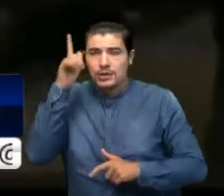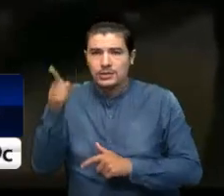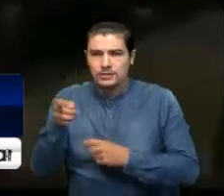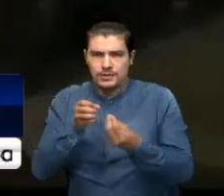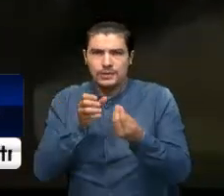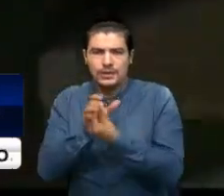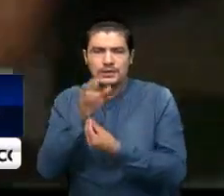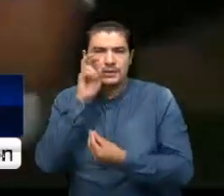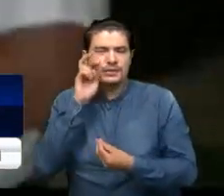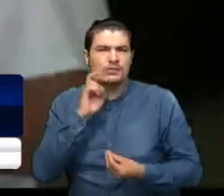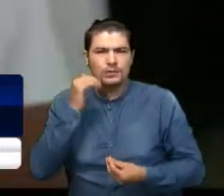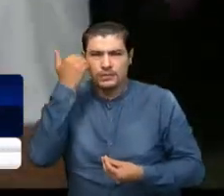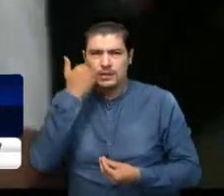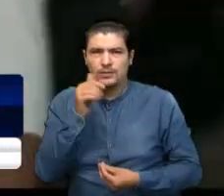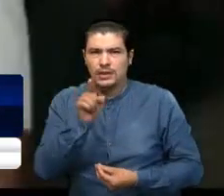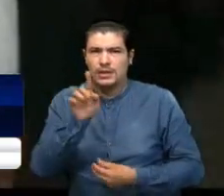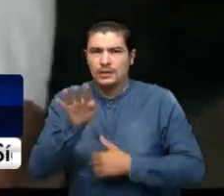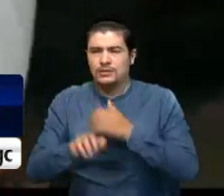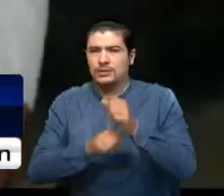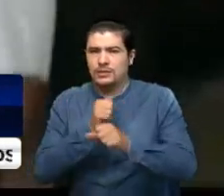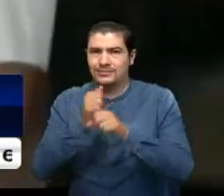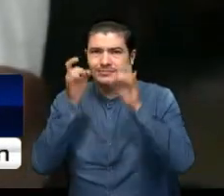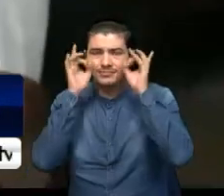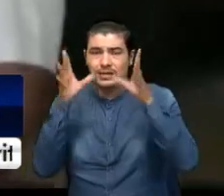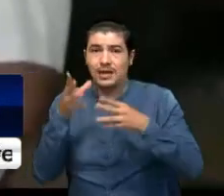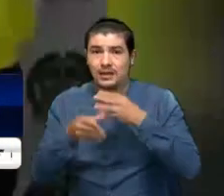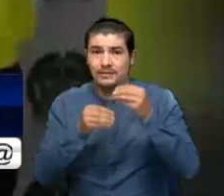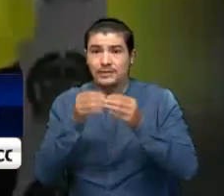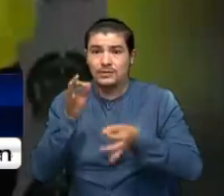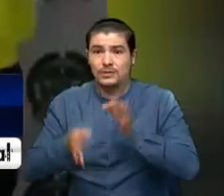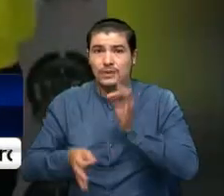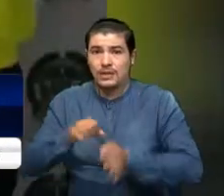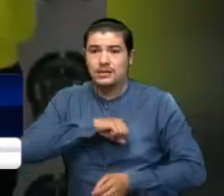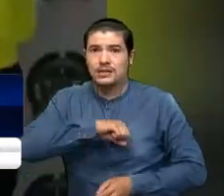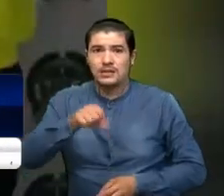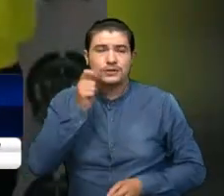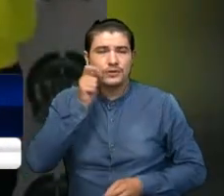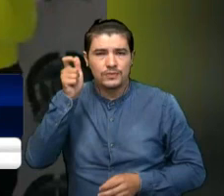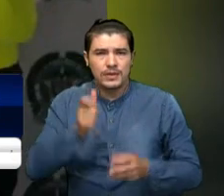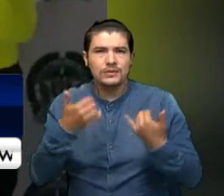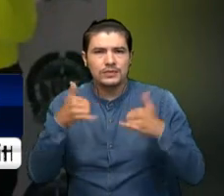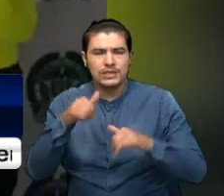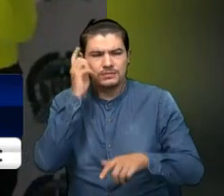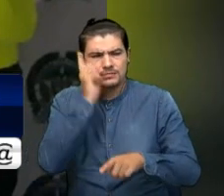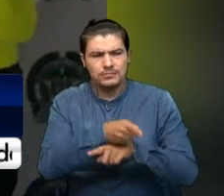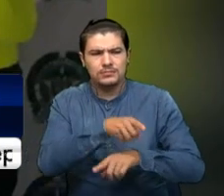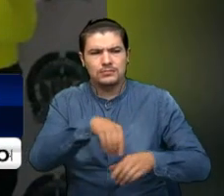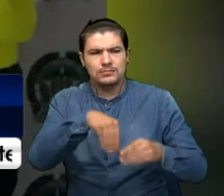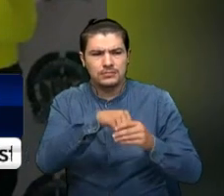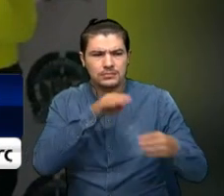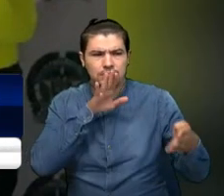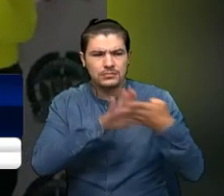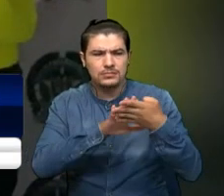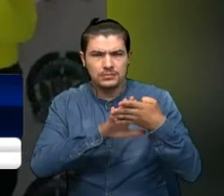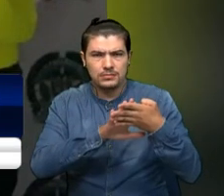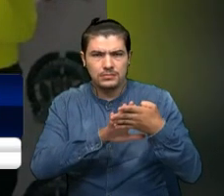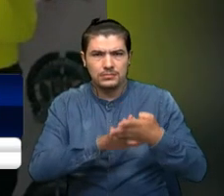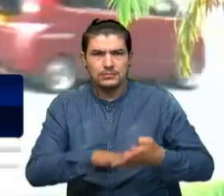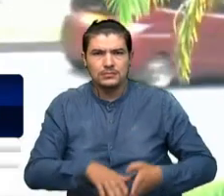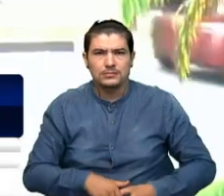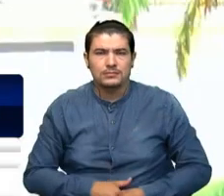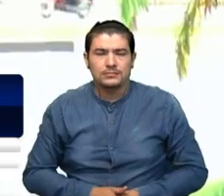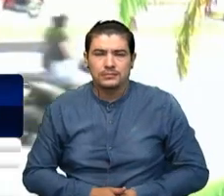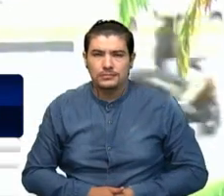con menor de 14 años agravado, donde un juez de la República le dictó medida de aseguramiento en centro carcelario y